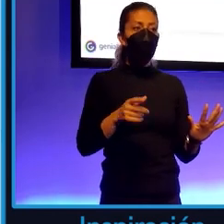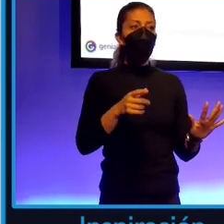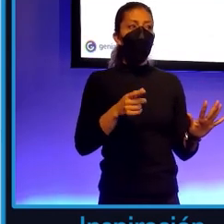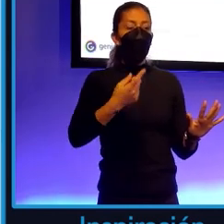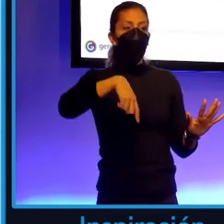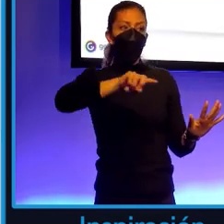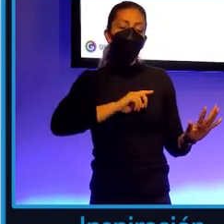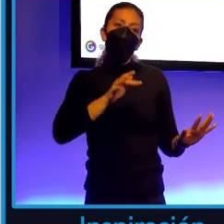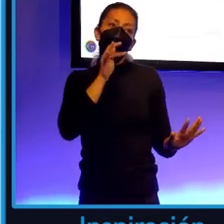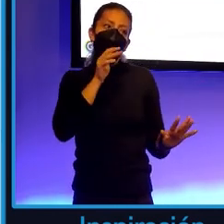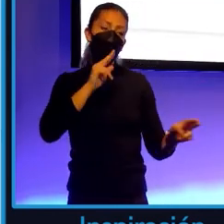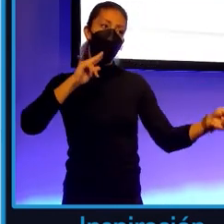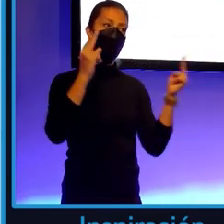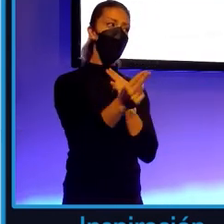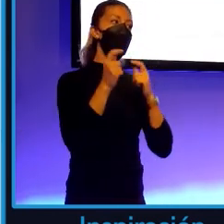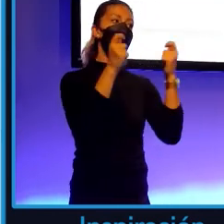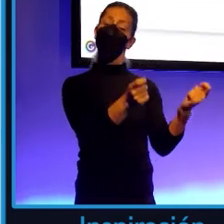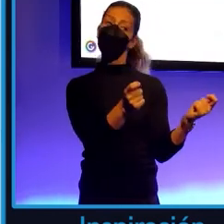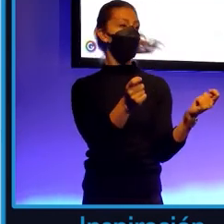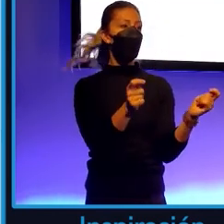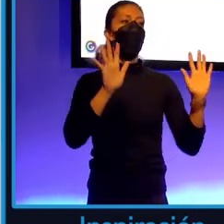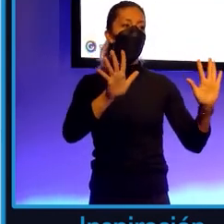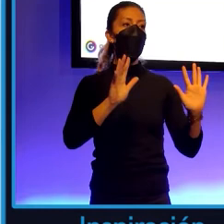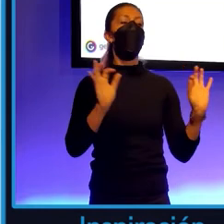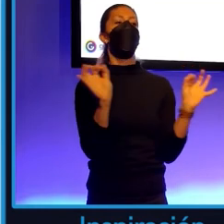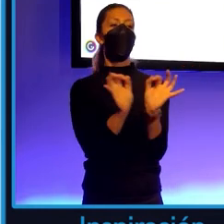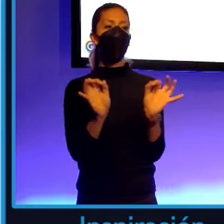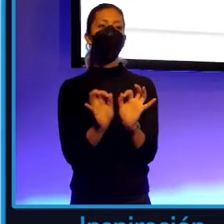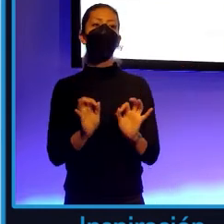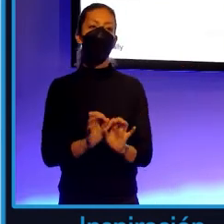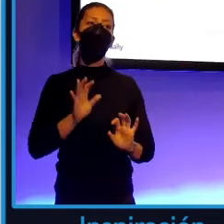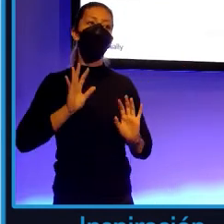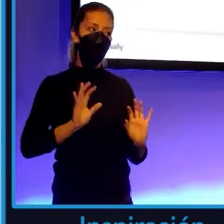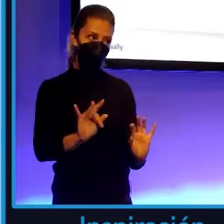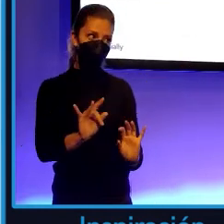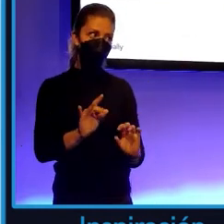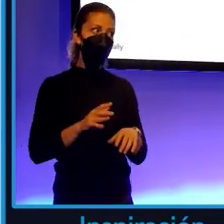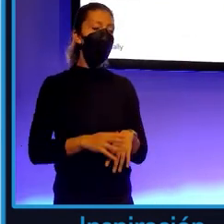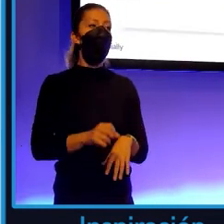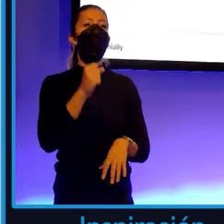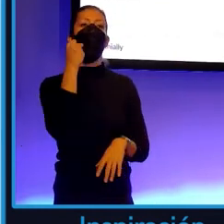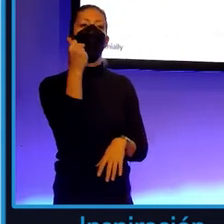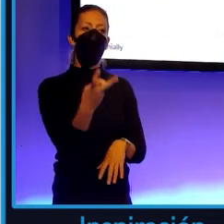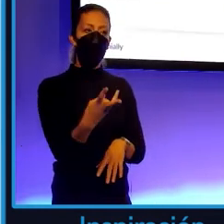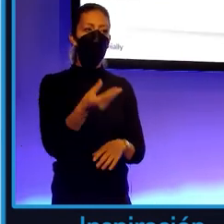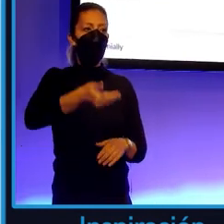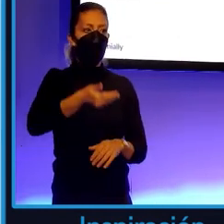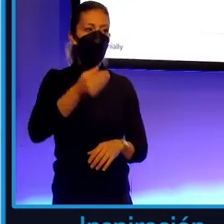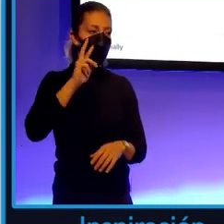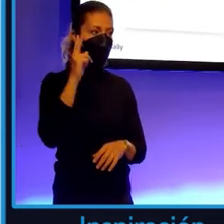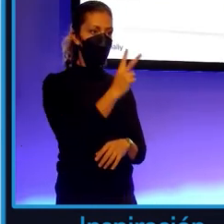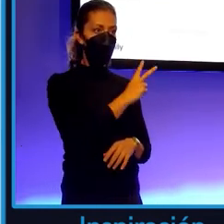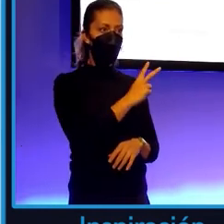podemos saberlo pero si podemos prepararnos hay dos numeritos muy interesantes porque verán a mucha gente incluso en